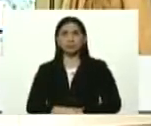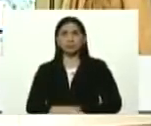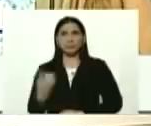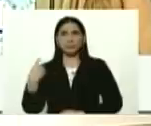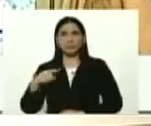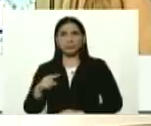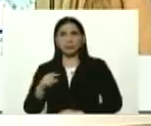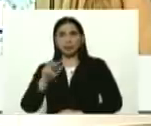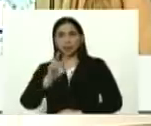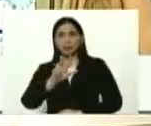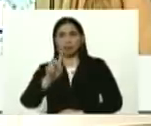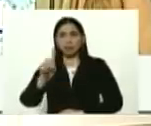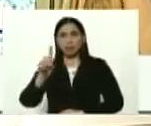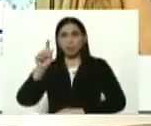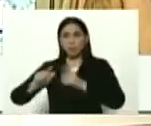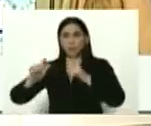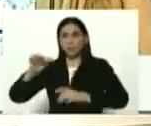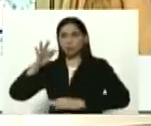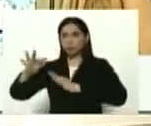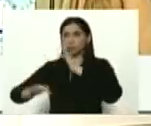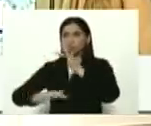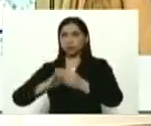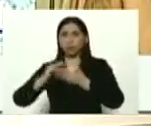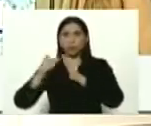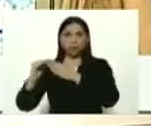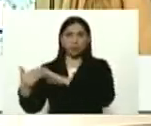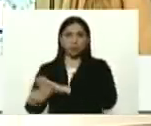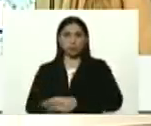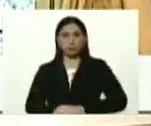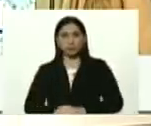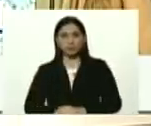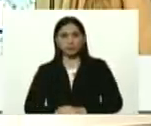tenemos 31 casos de transmisión comunitaria.